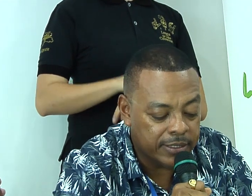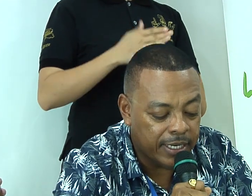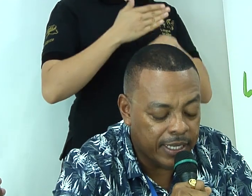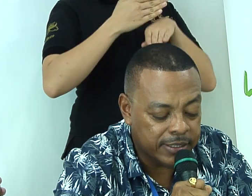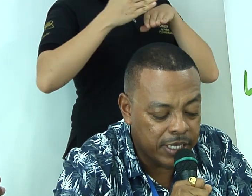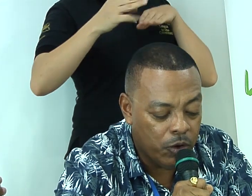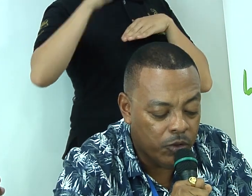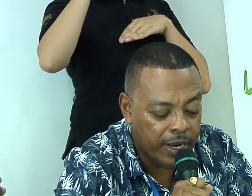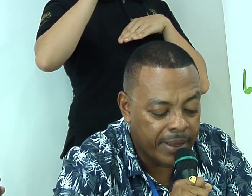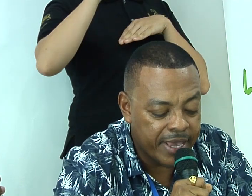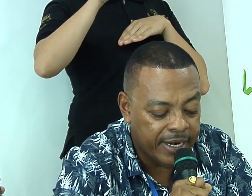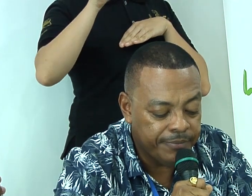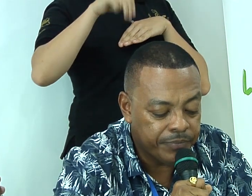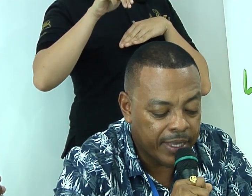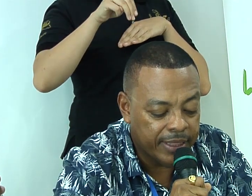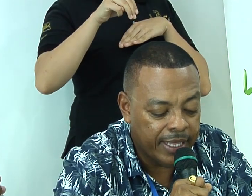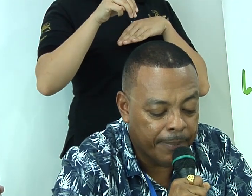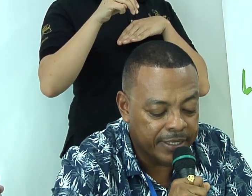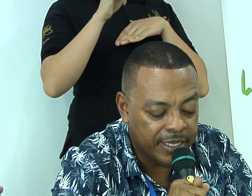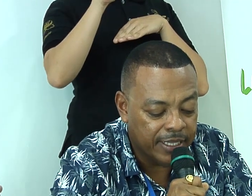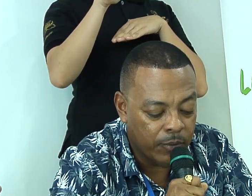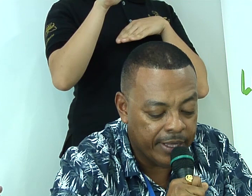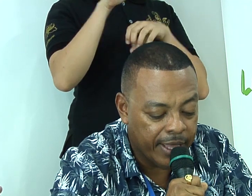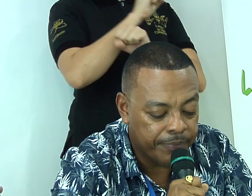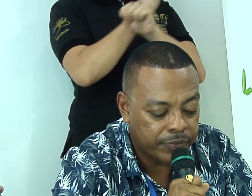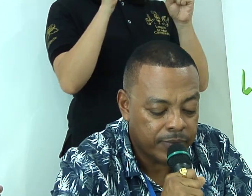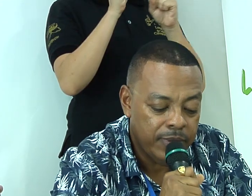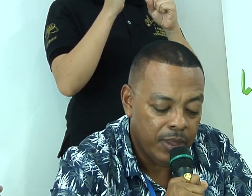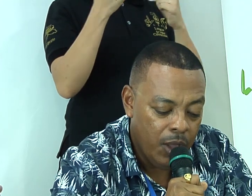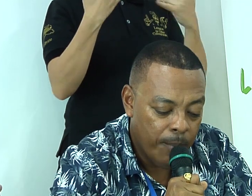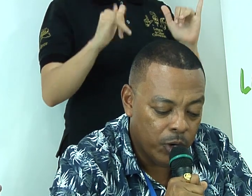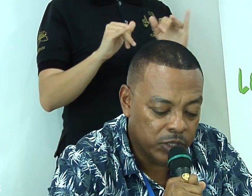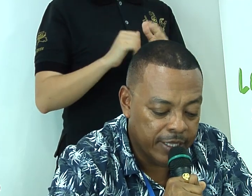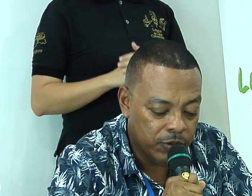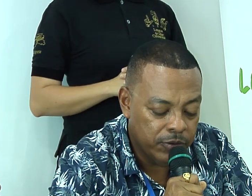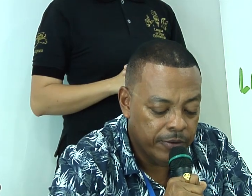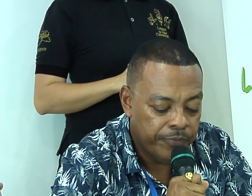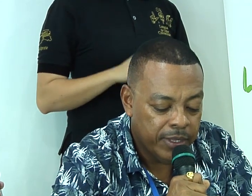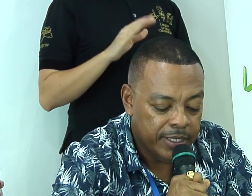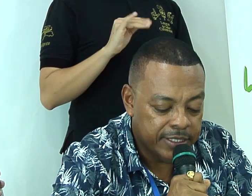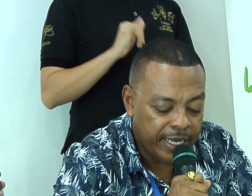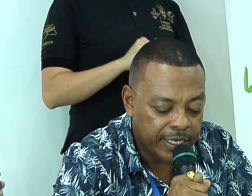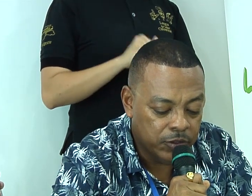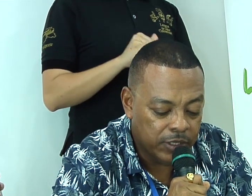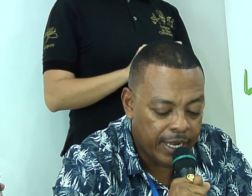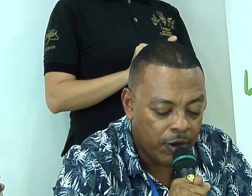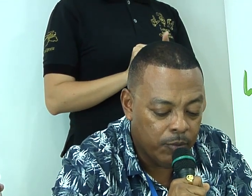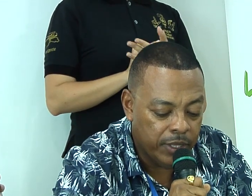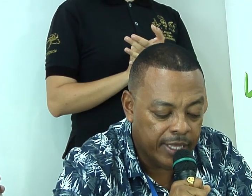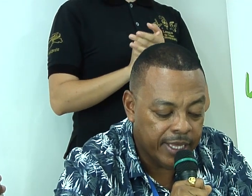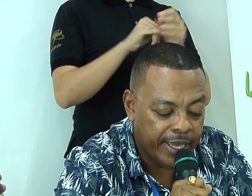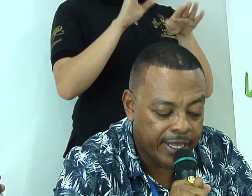marzo hasta las 5 de la mañana de la presente anualidad. Por lo tanto, se le exhorta